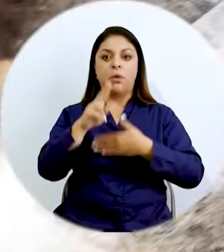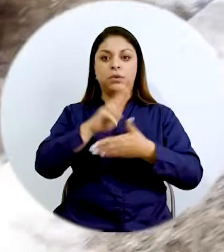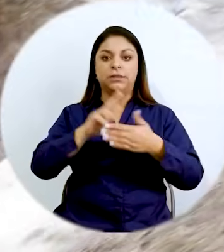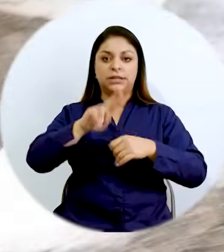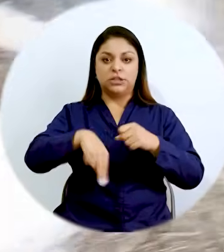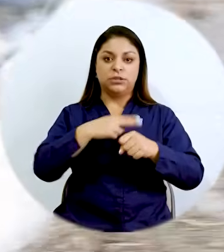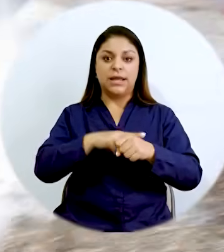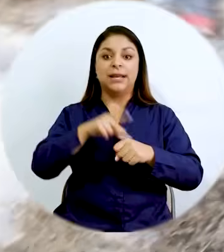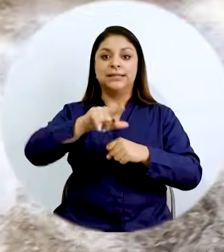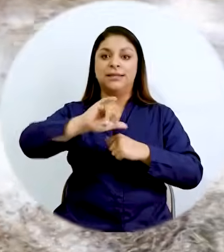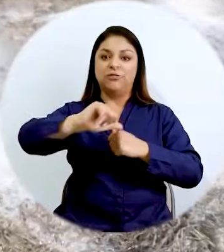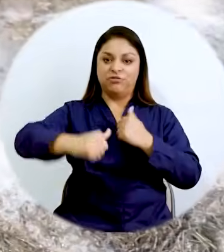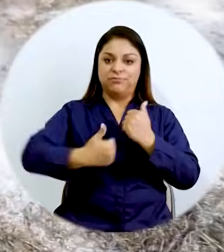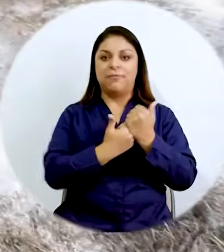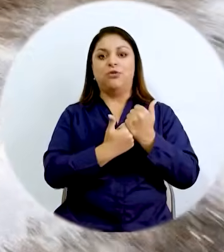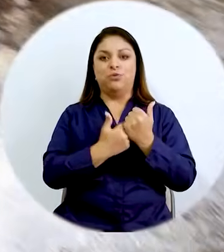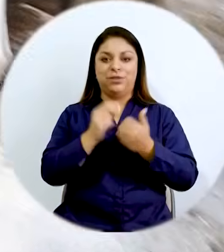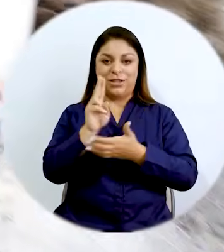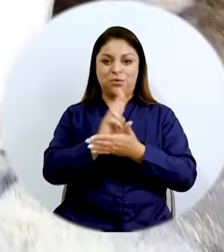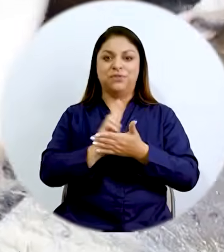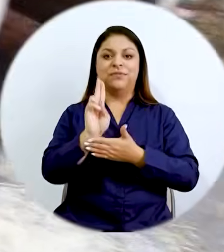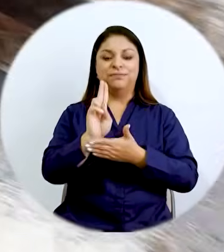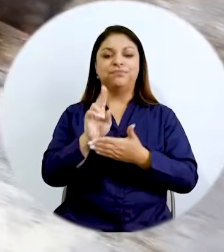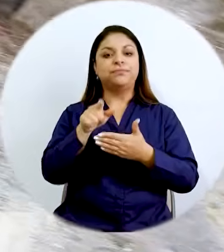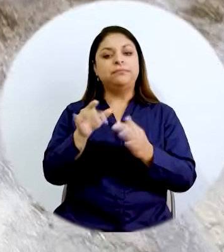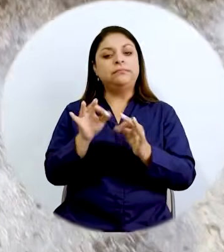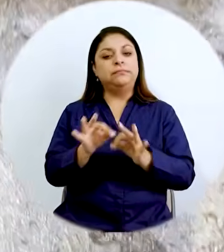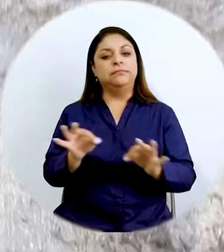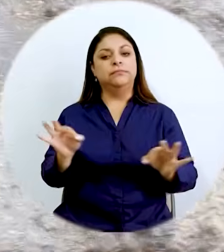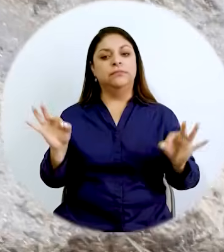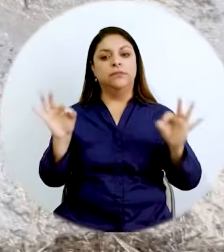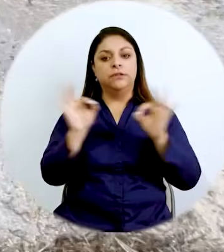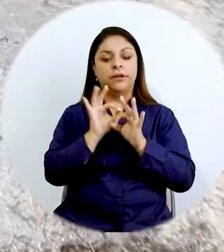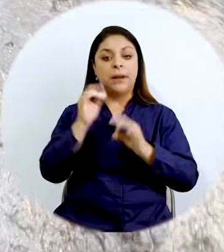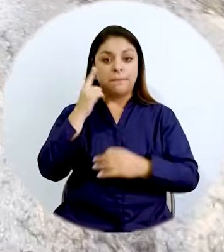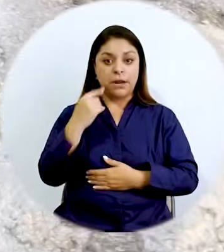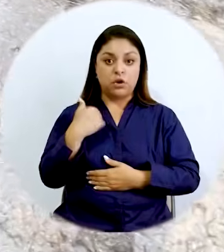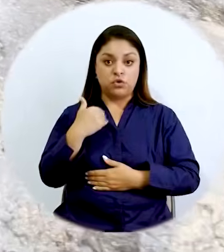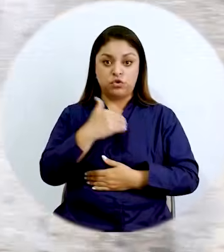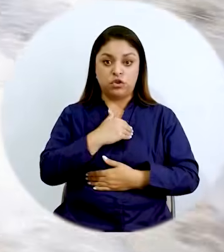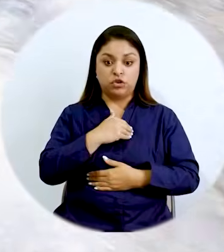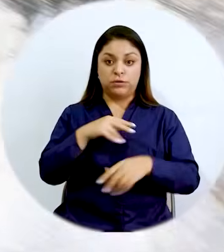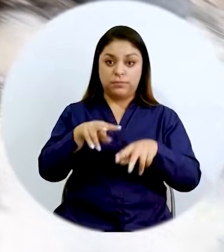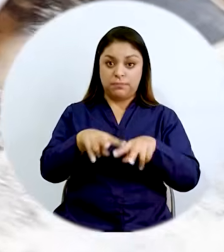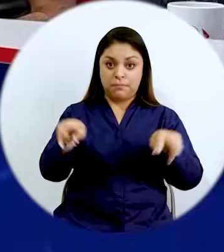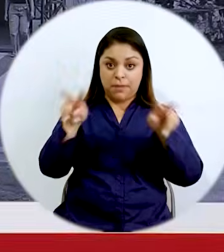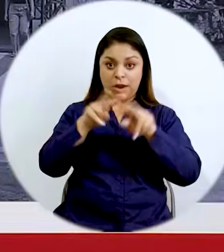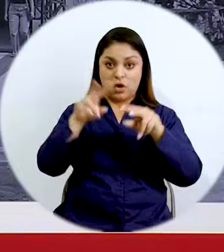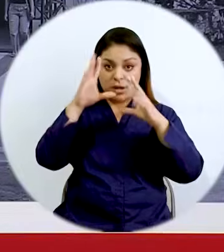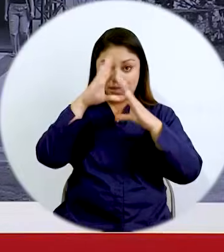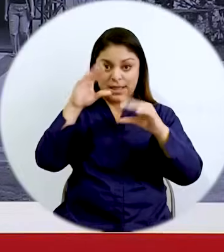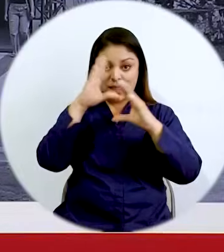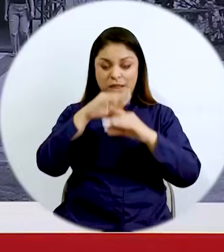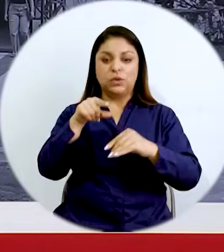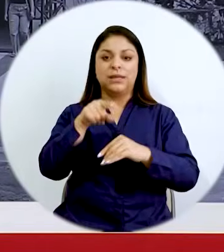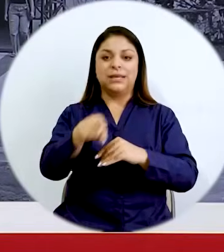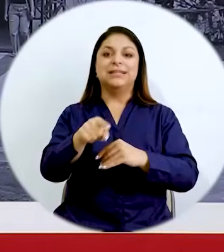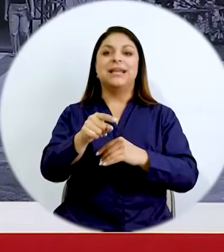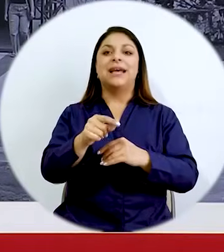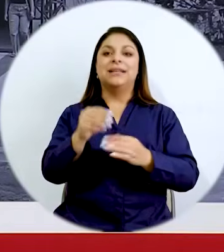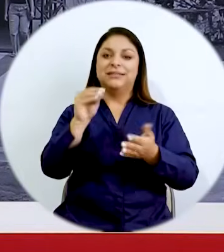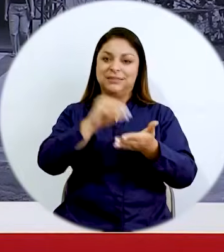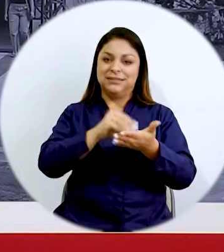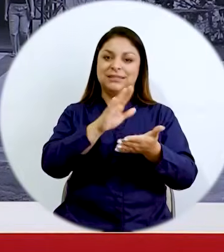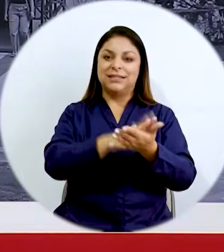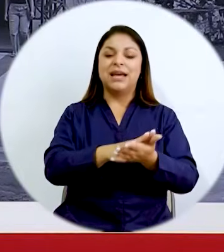el respaldo de la universidad, digamos, es fundamental. Para nosotros, el valor del dato está en la certeza